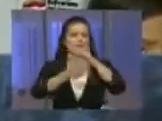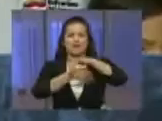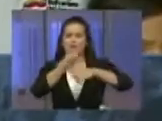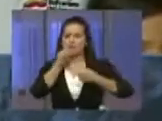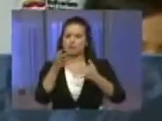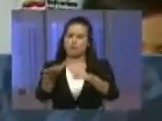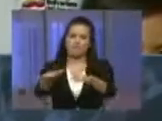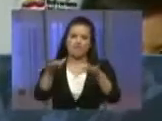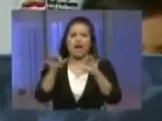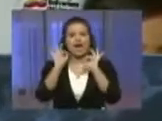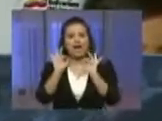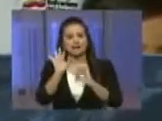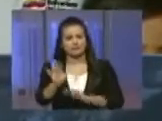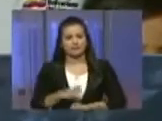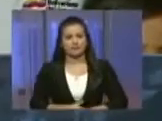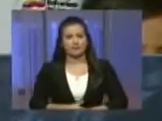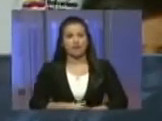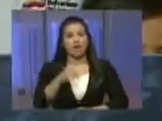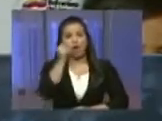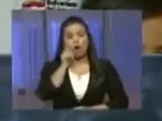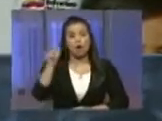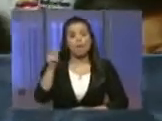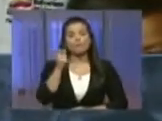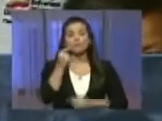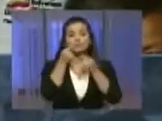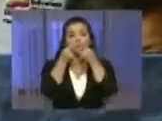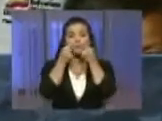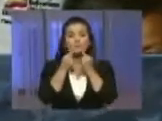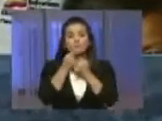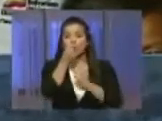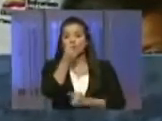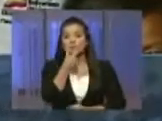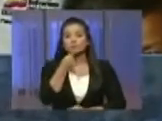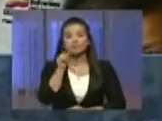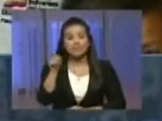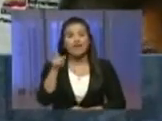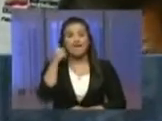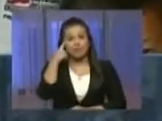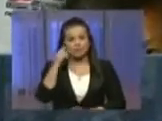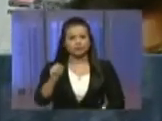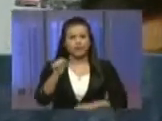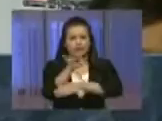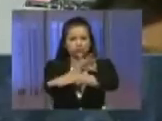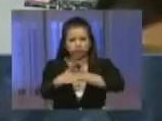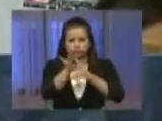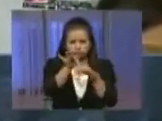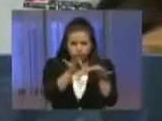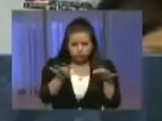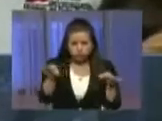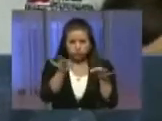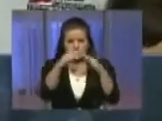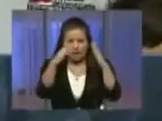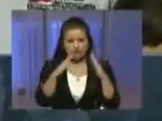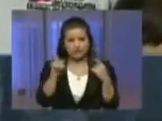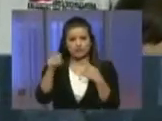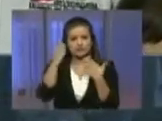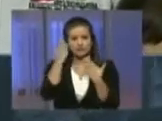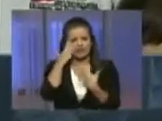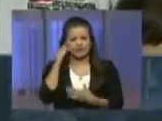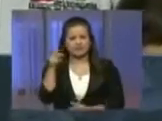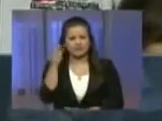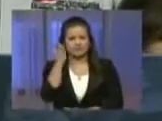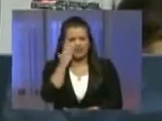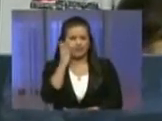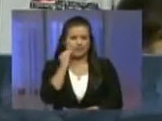aquí está Ricardo Molina que es arquitecto y sabe de todos estos temas del urbanismo popular verdad